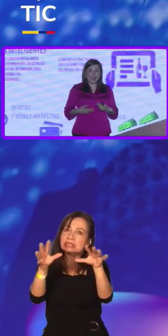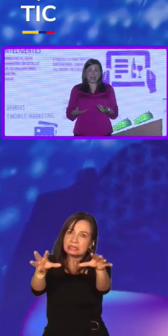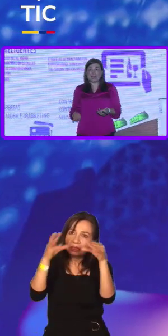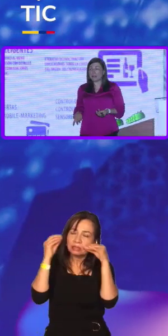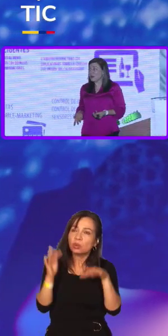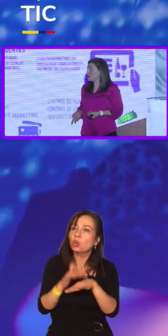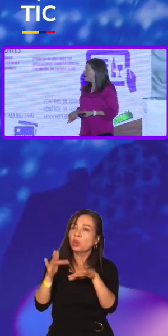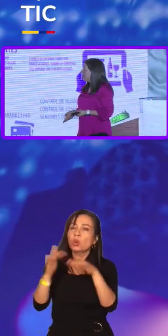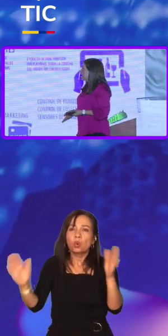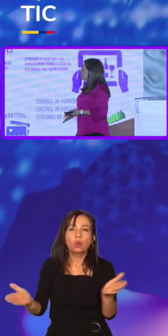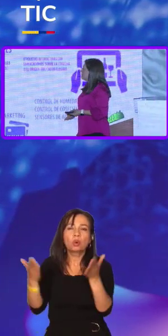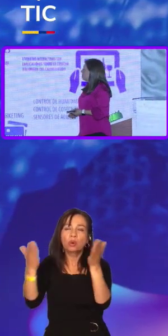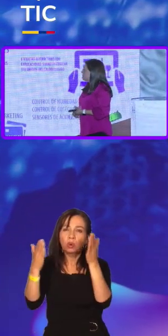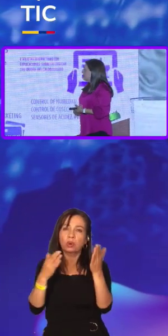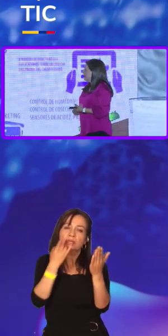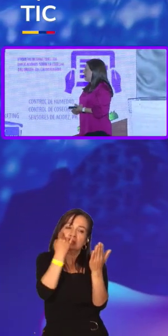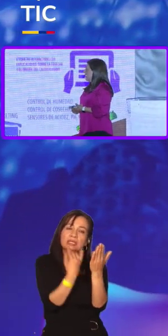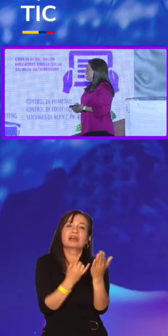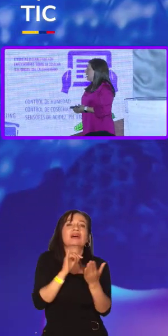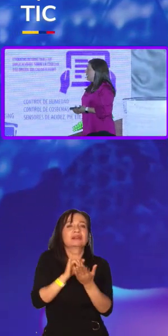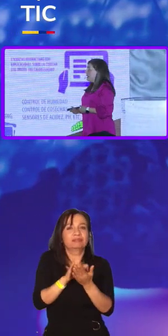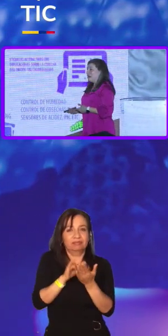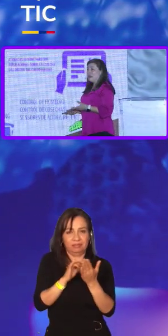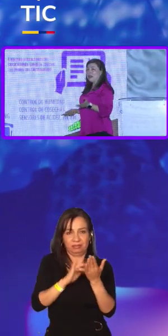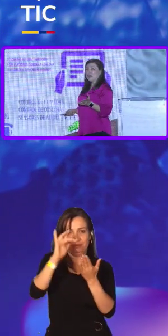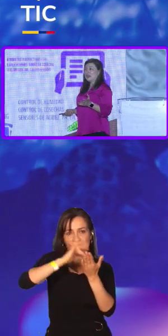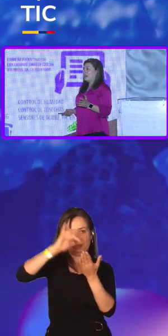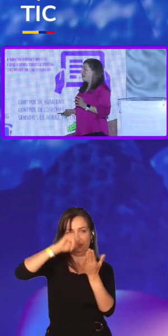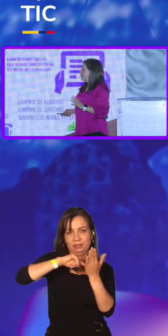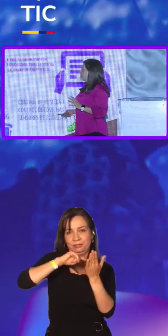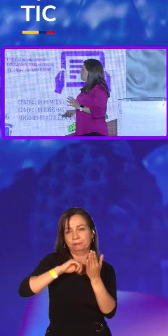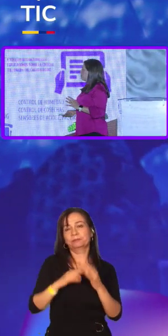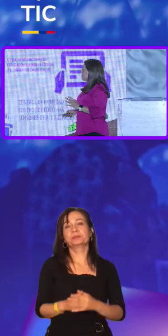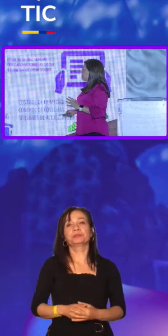sentidos de la mejor manera.